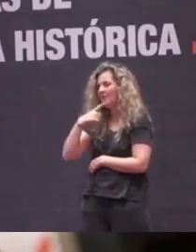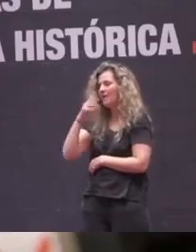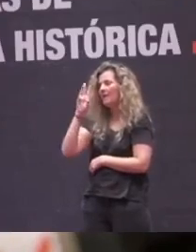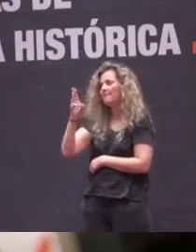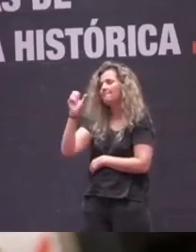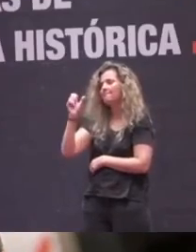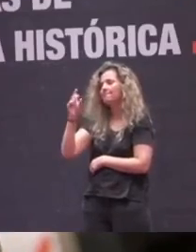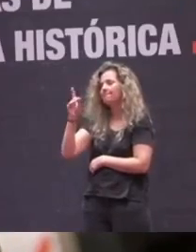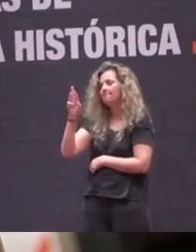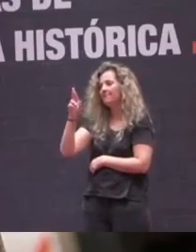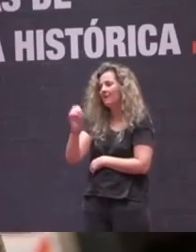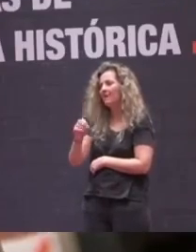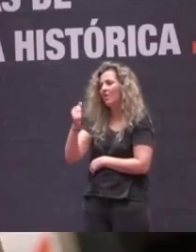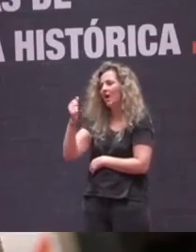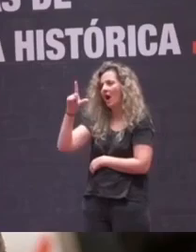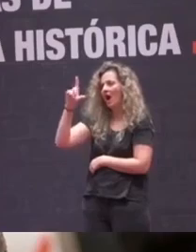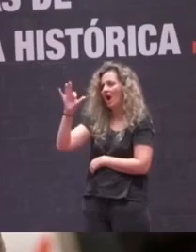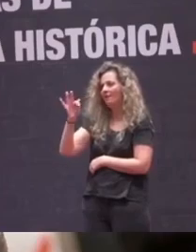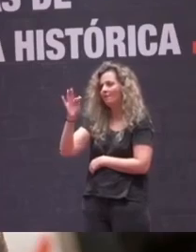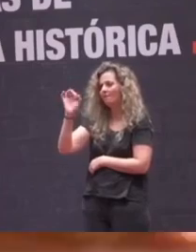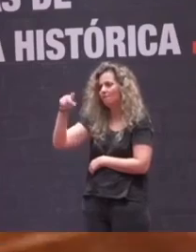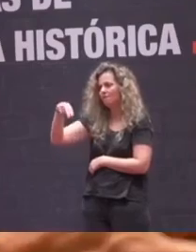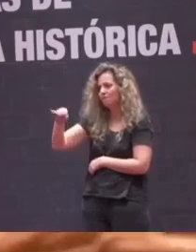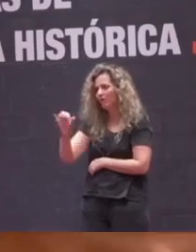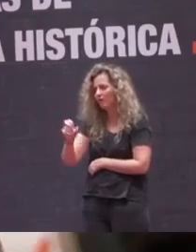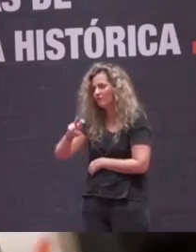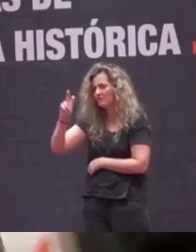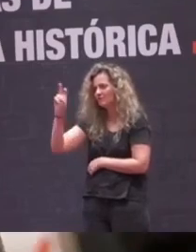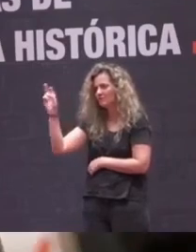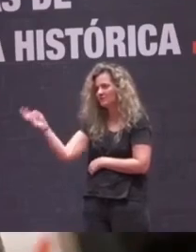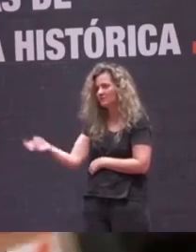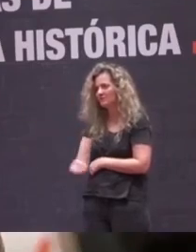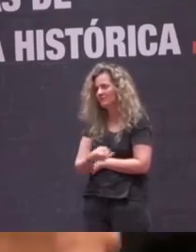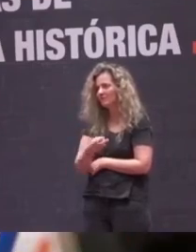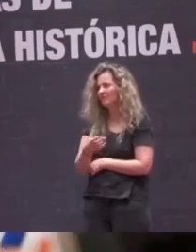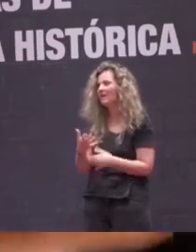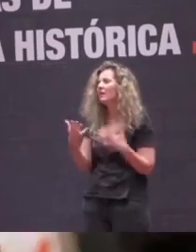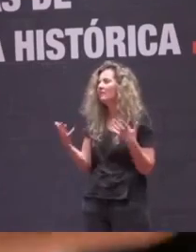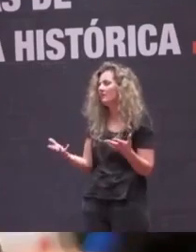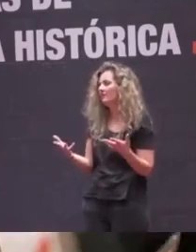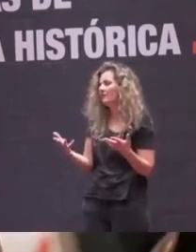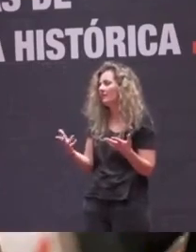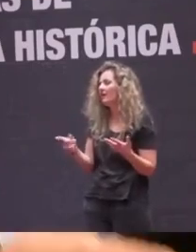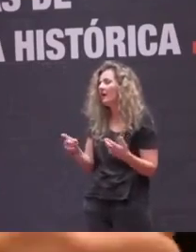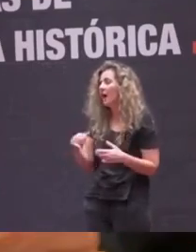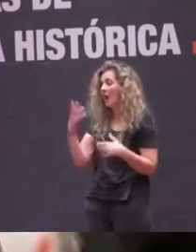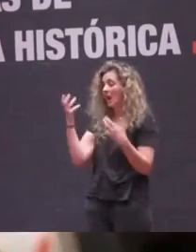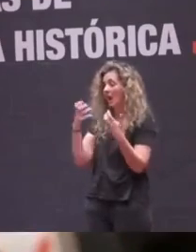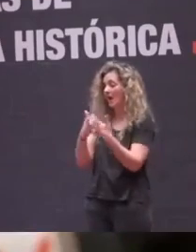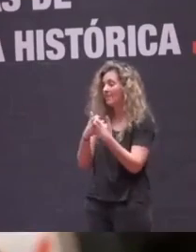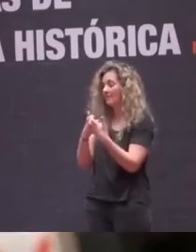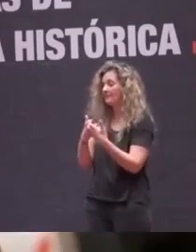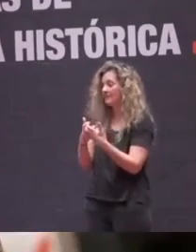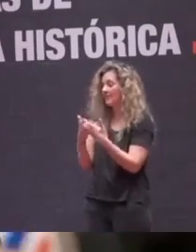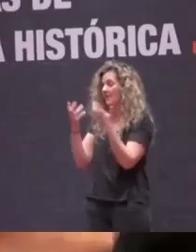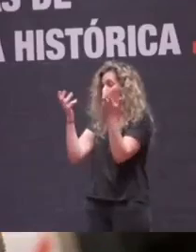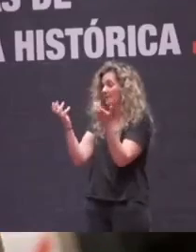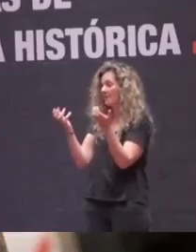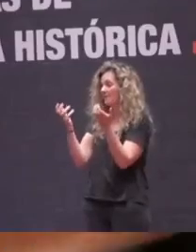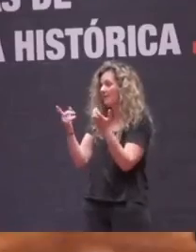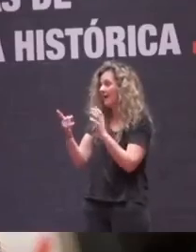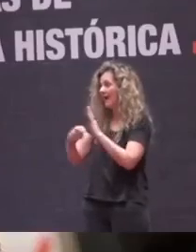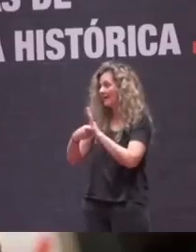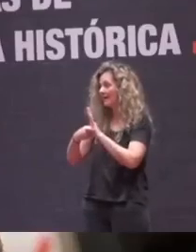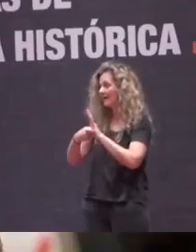la Maza, Alfonso Molina, Sergio Peña María de Llano, etc. Por lo tanto, a Batalla de Meirás continúa tamén